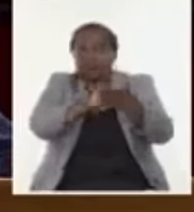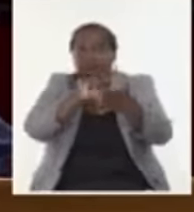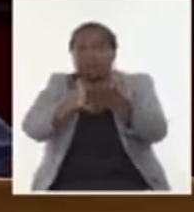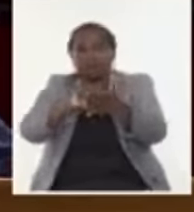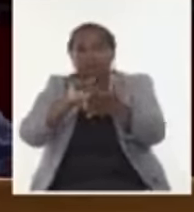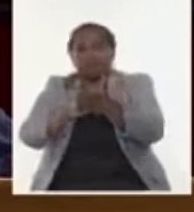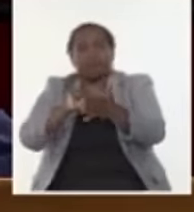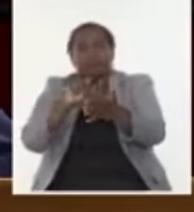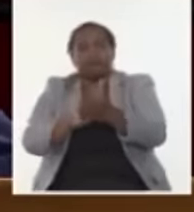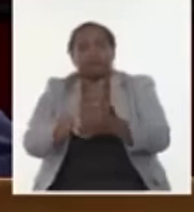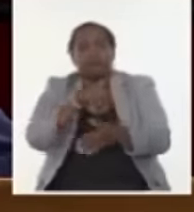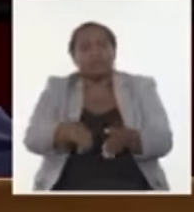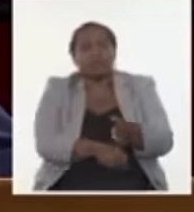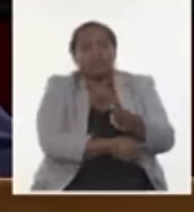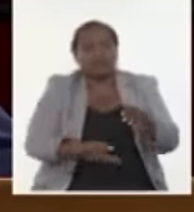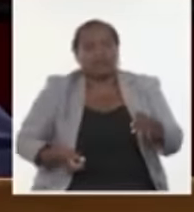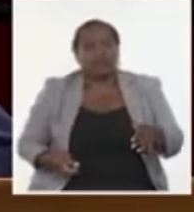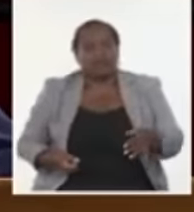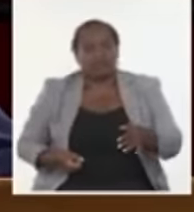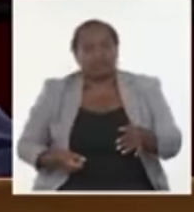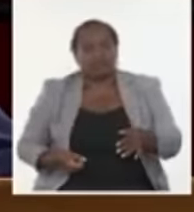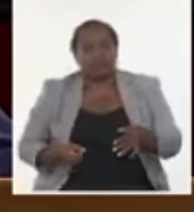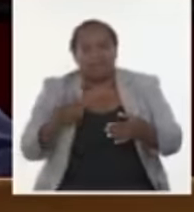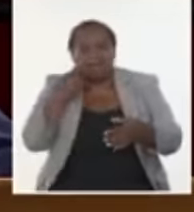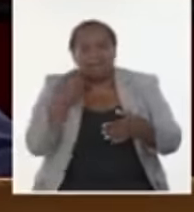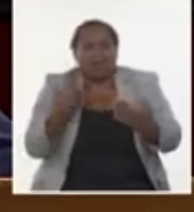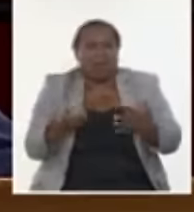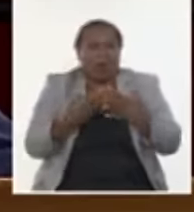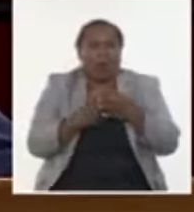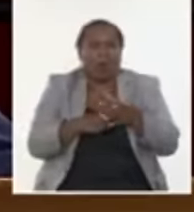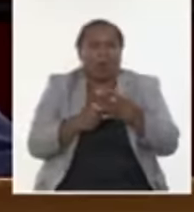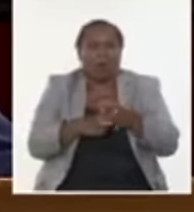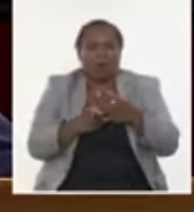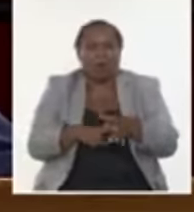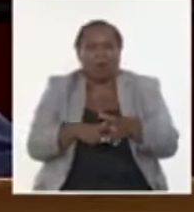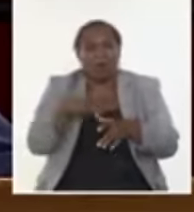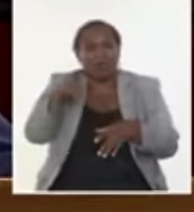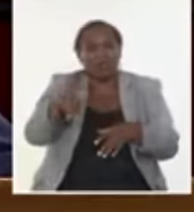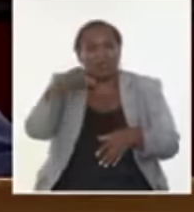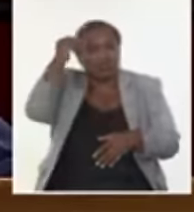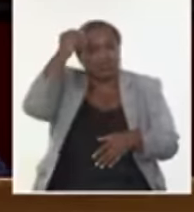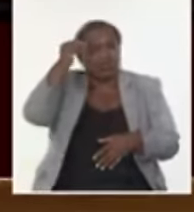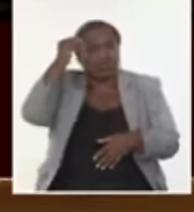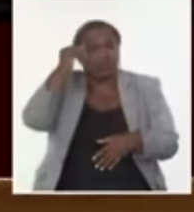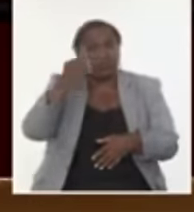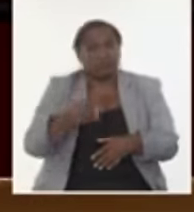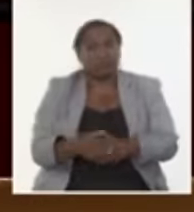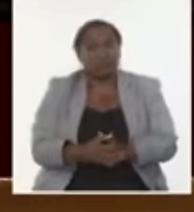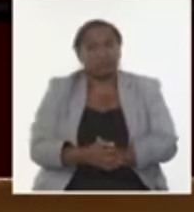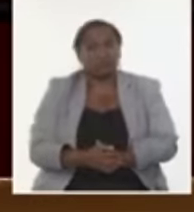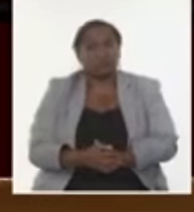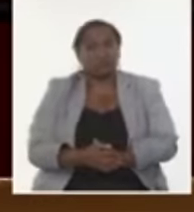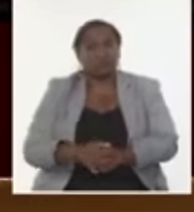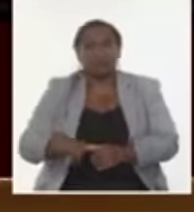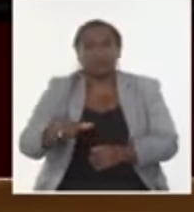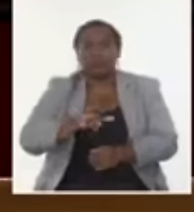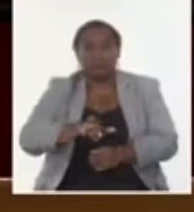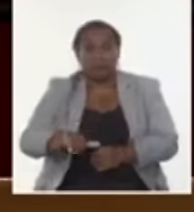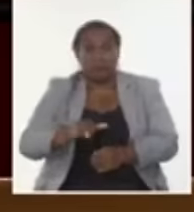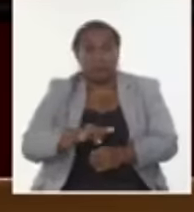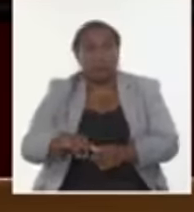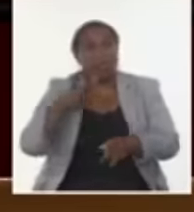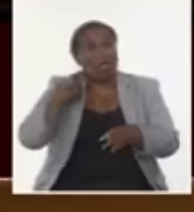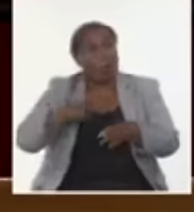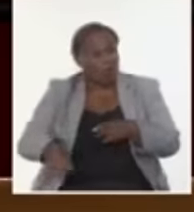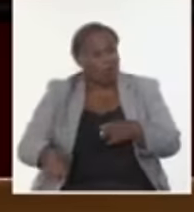esfuerzos para buscar cómo resolver esta distorsión que es preocupante. También otro fenómeno